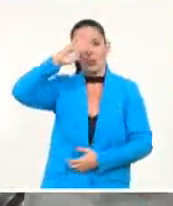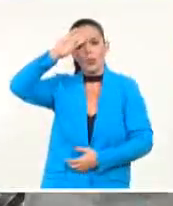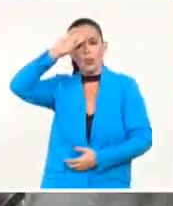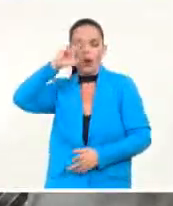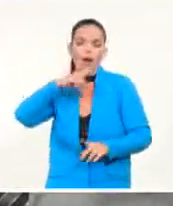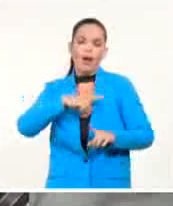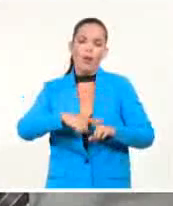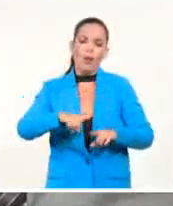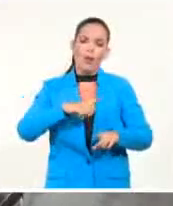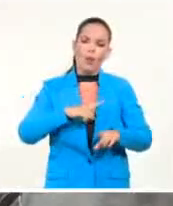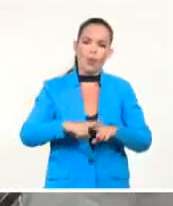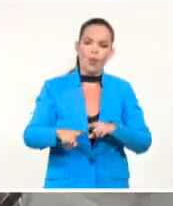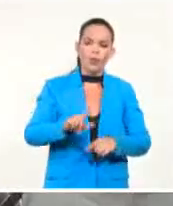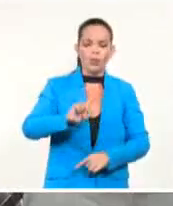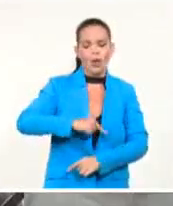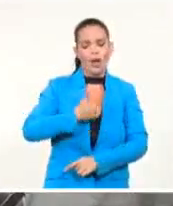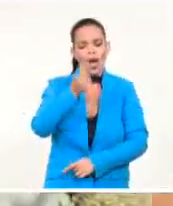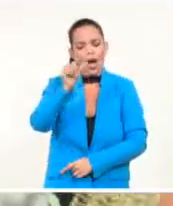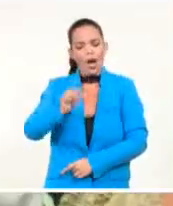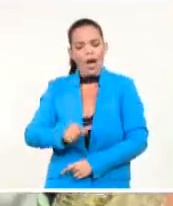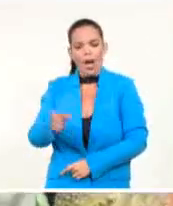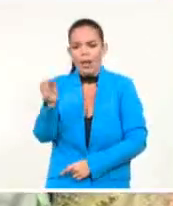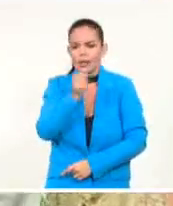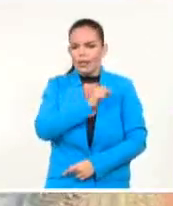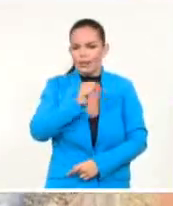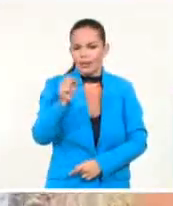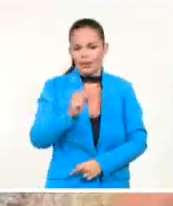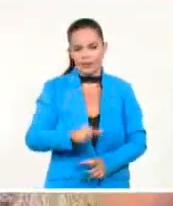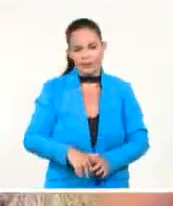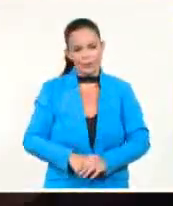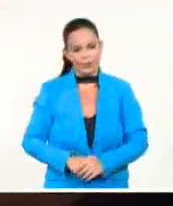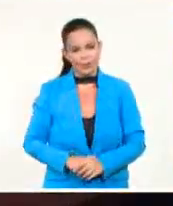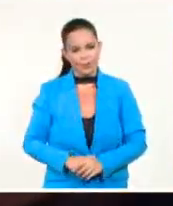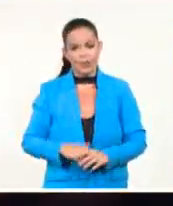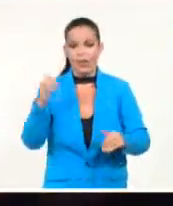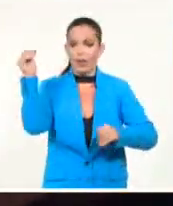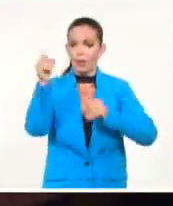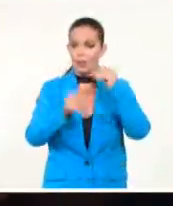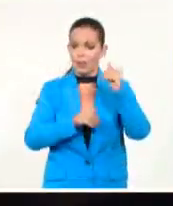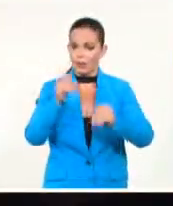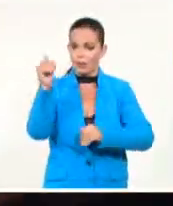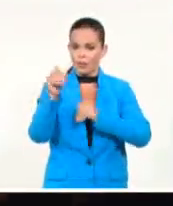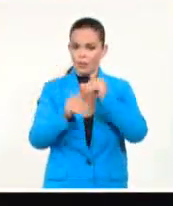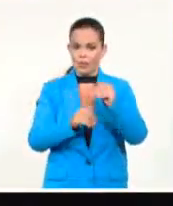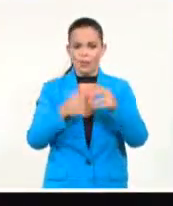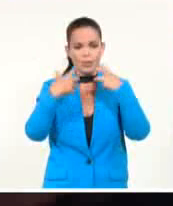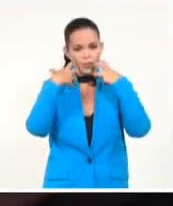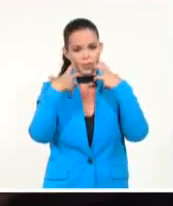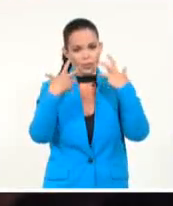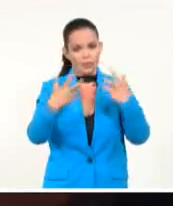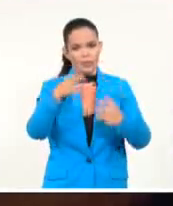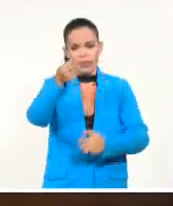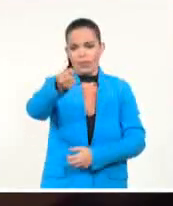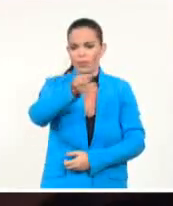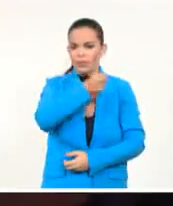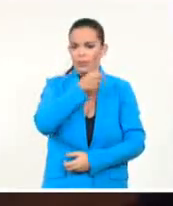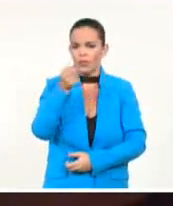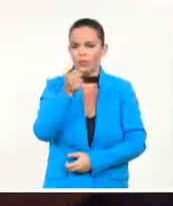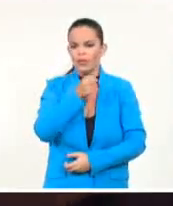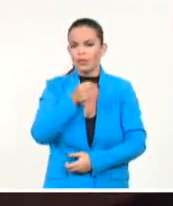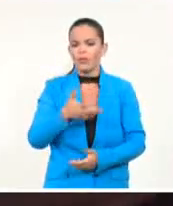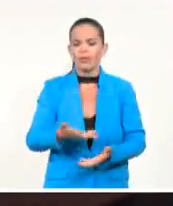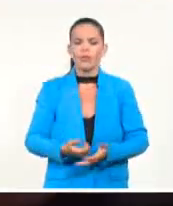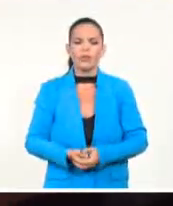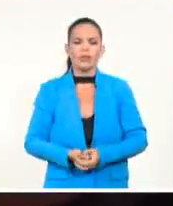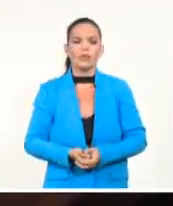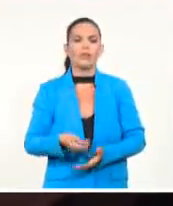Pinelli, Francisco Repilado y Faustino Rama. Estuvieron presentes en el concierto Ernesto Santisteban Velázquez, primer secretario del